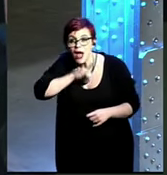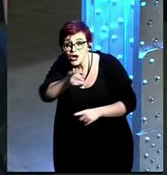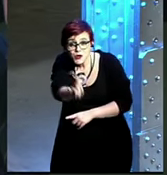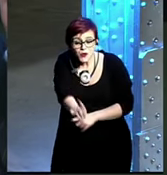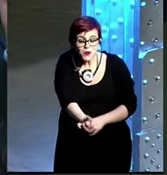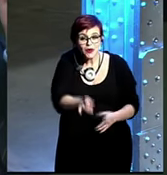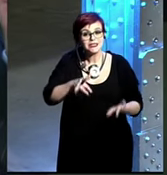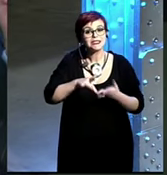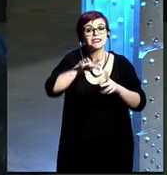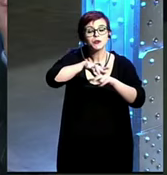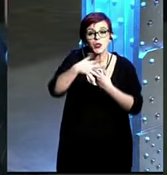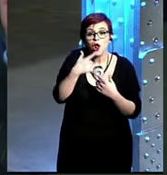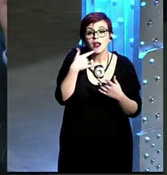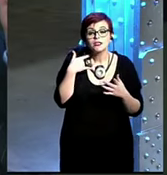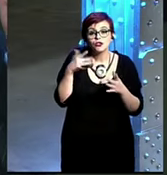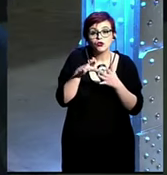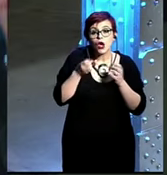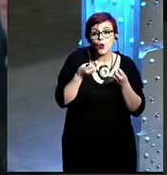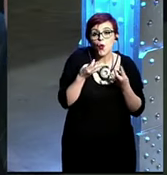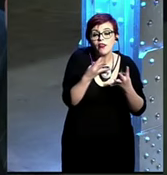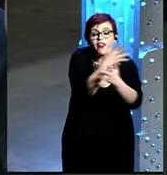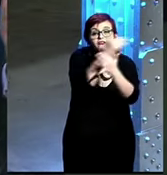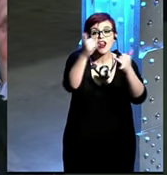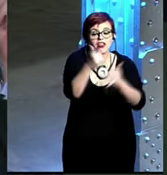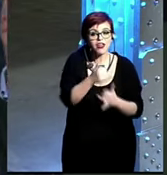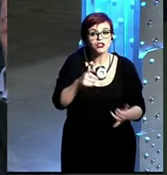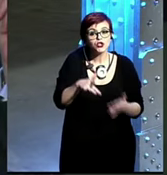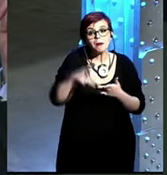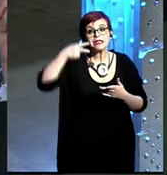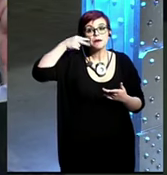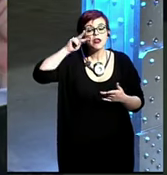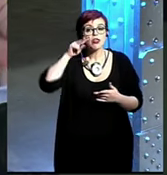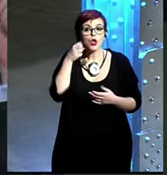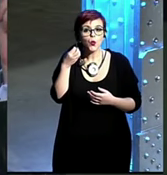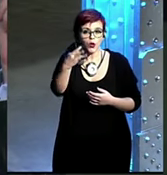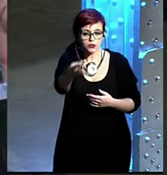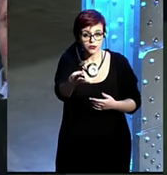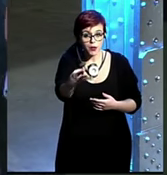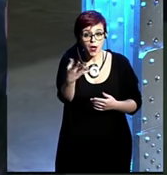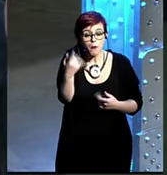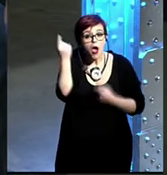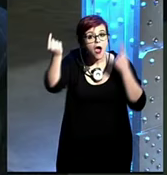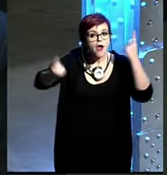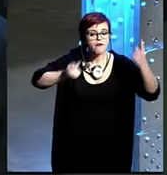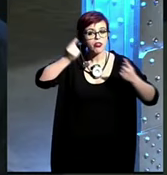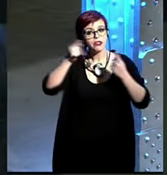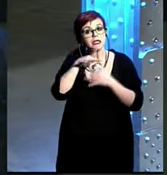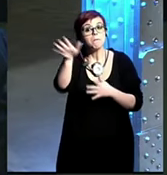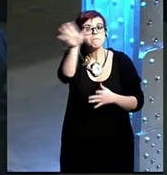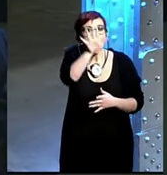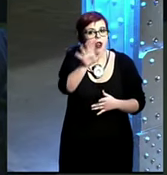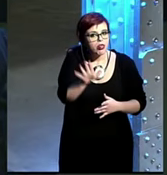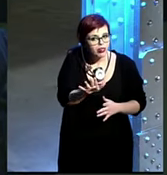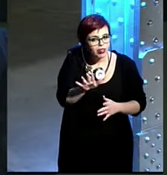un libro sobre cuánta felicidad puede residir en esa experiencia, incluso cuando al parecer, en apariencia,